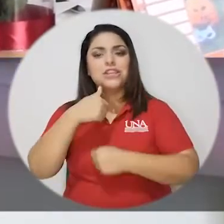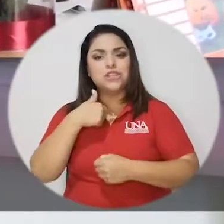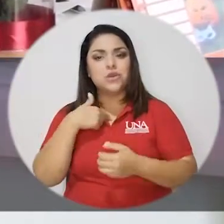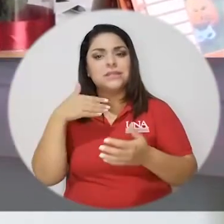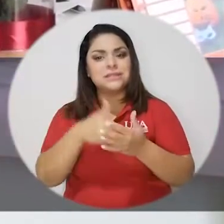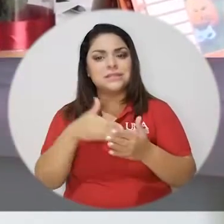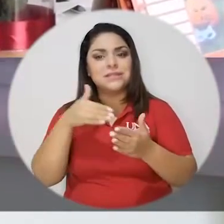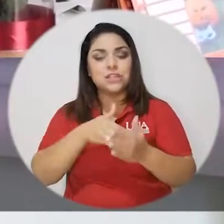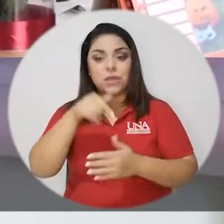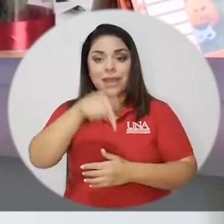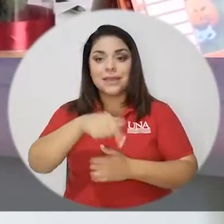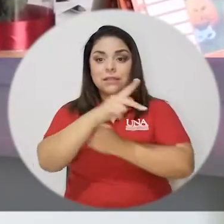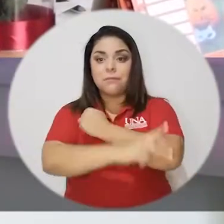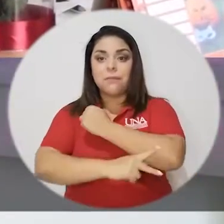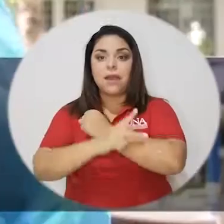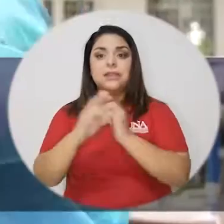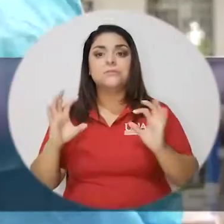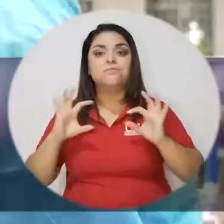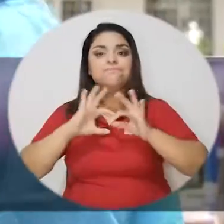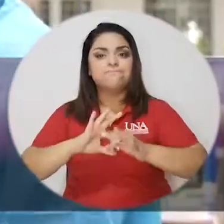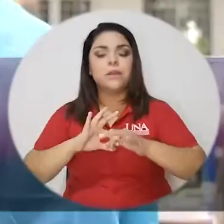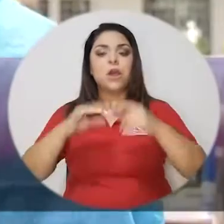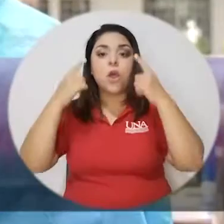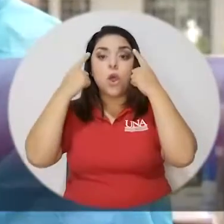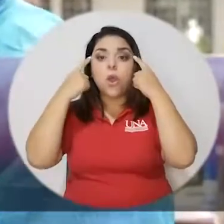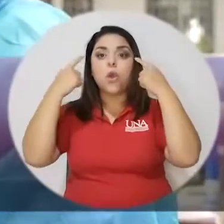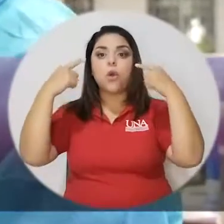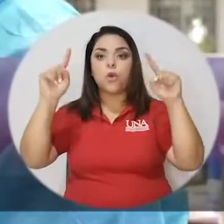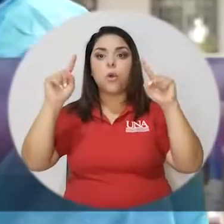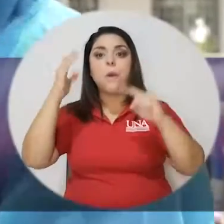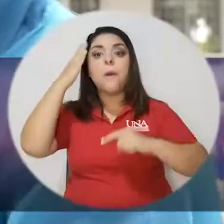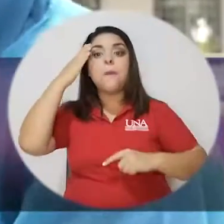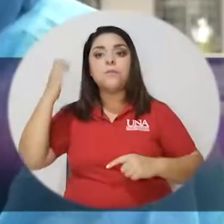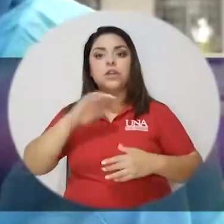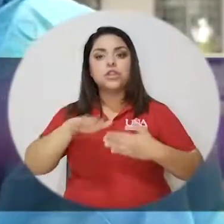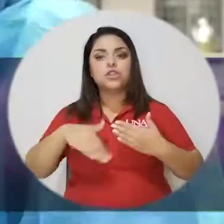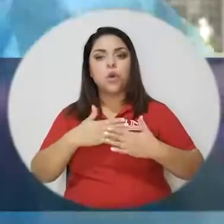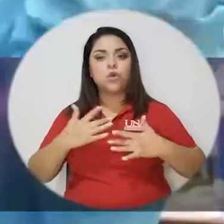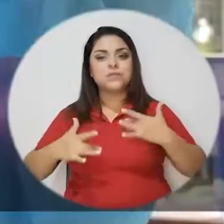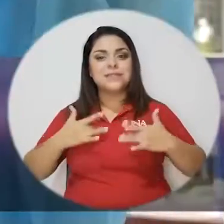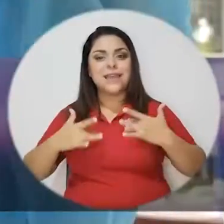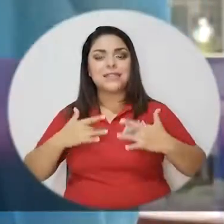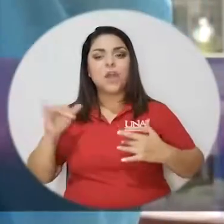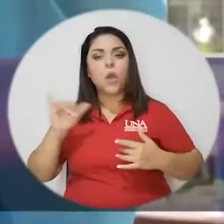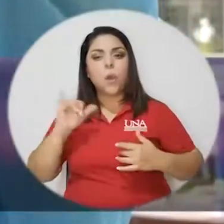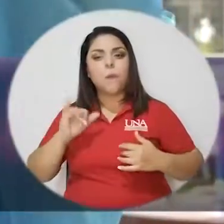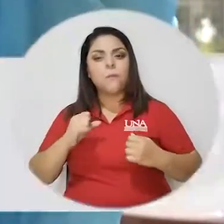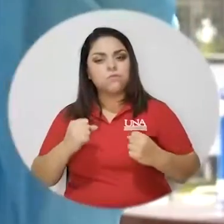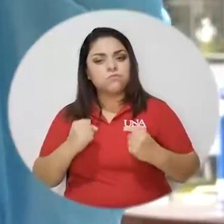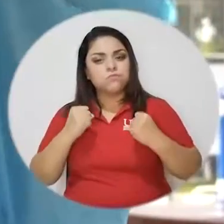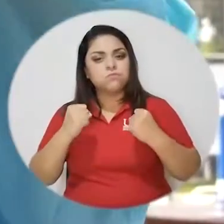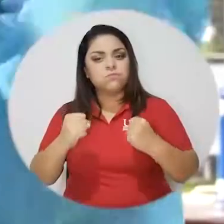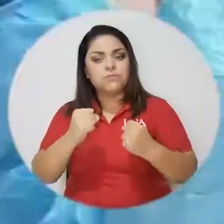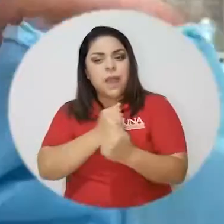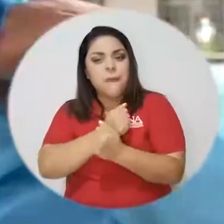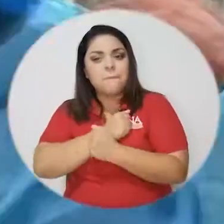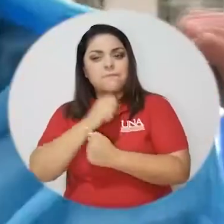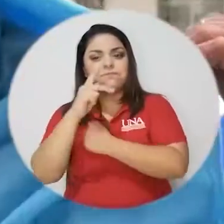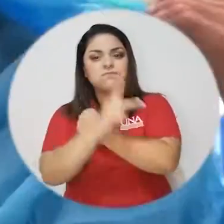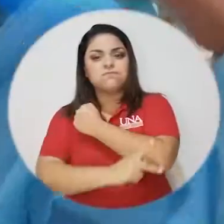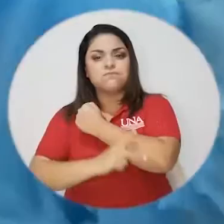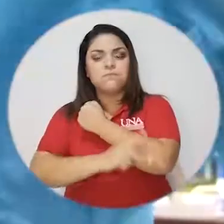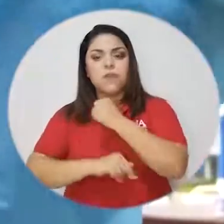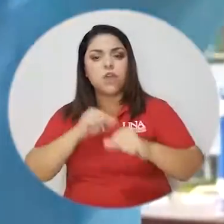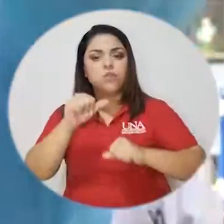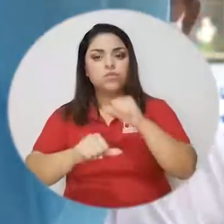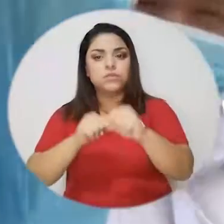insisto en que esa unión país se logró concretar. Hubo un espíritu verdaderamente patriótico, ¿verdad?, de lucha contra el COVID, y que